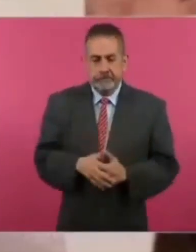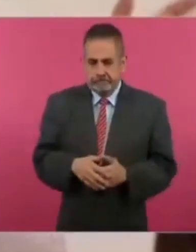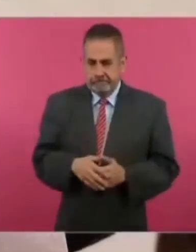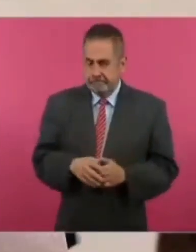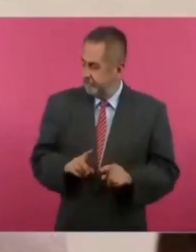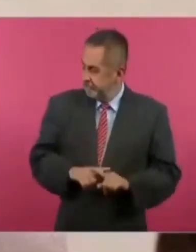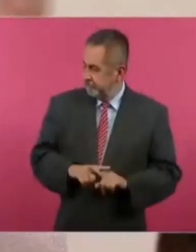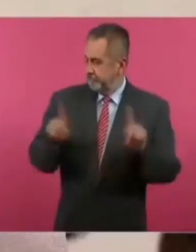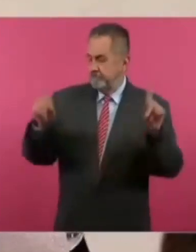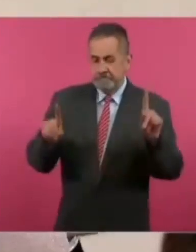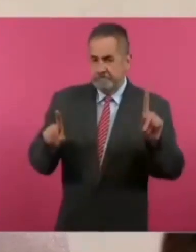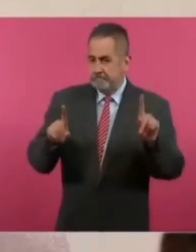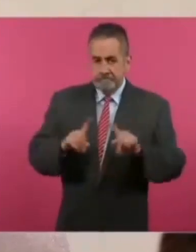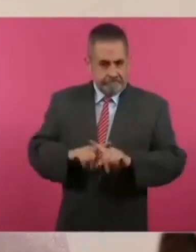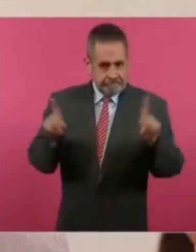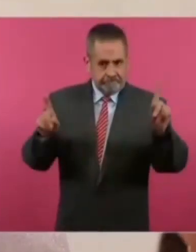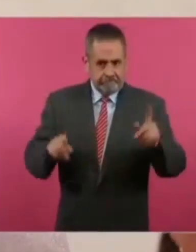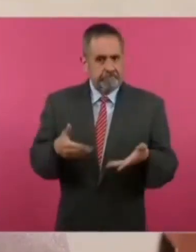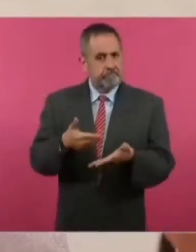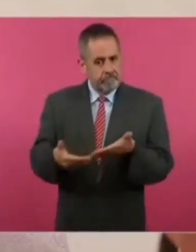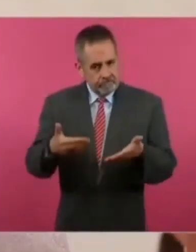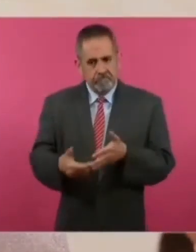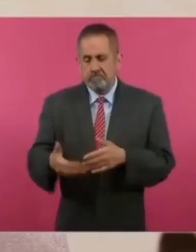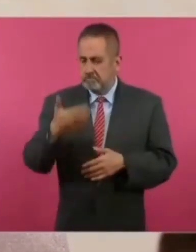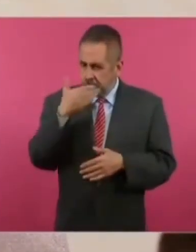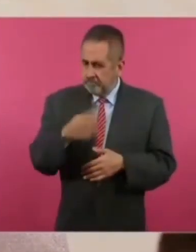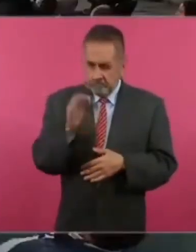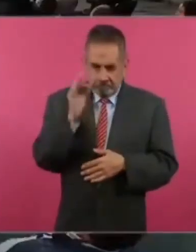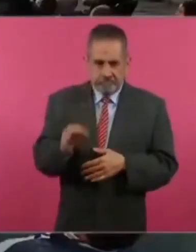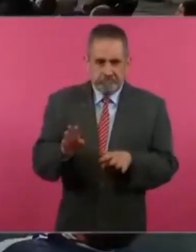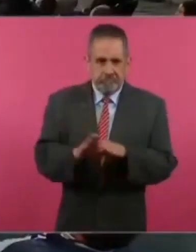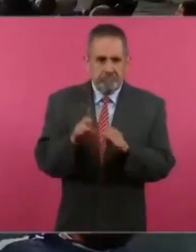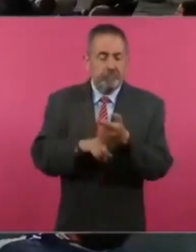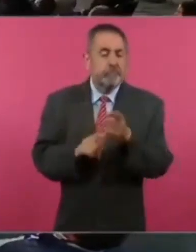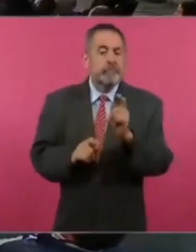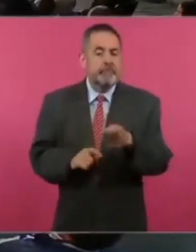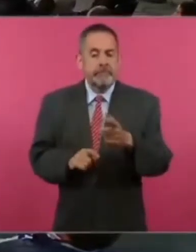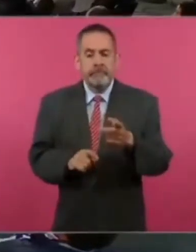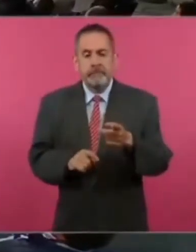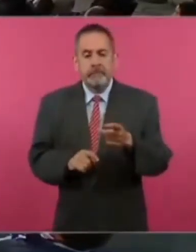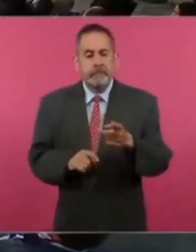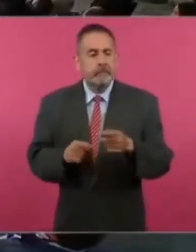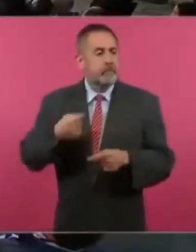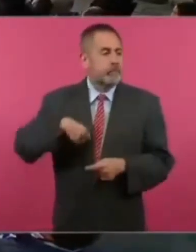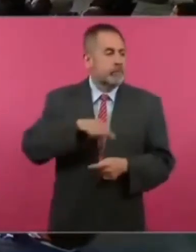Ahora no, por eso es muy bueno. O sea, no hay que